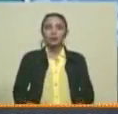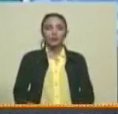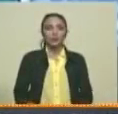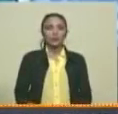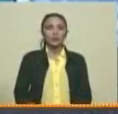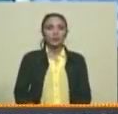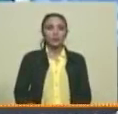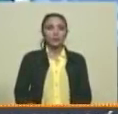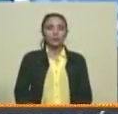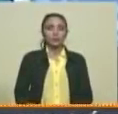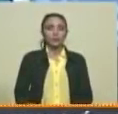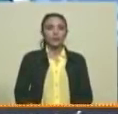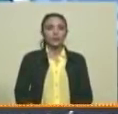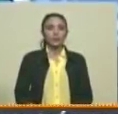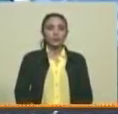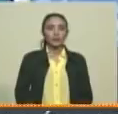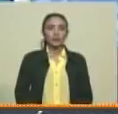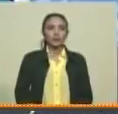el diálogo.